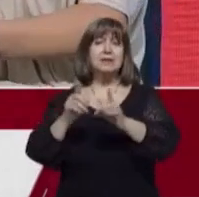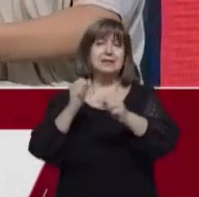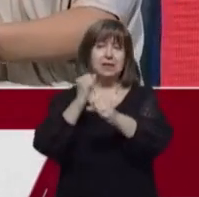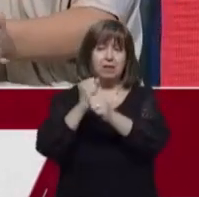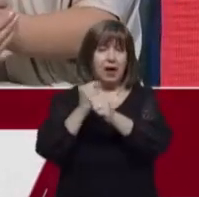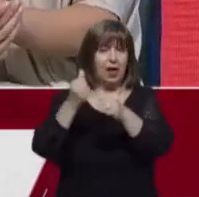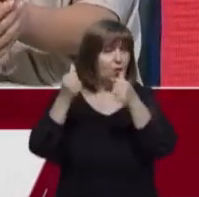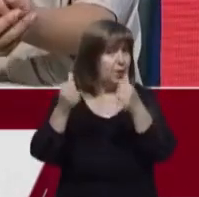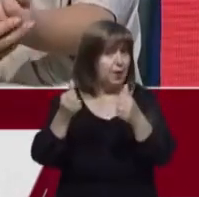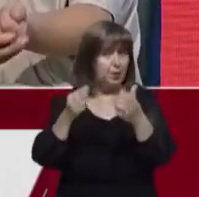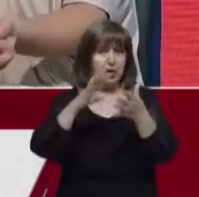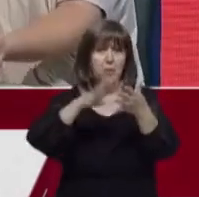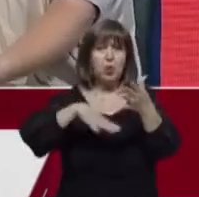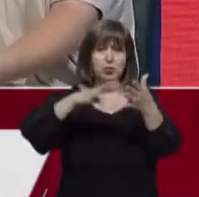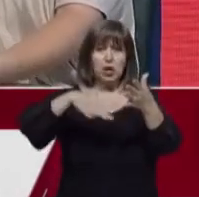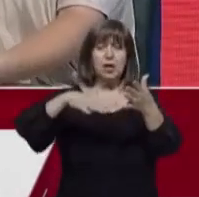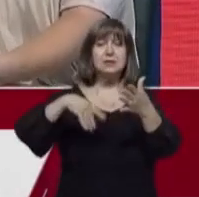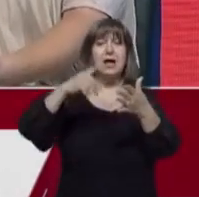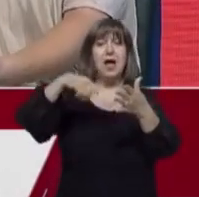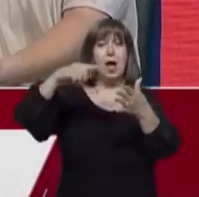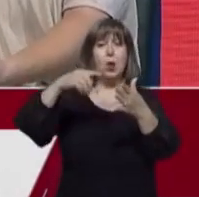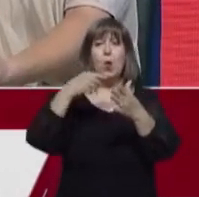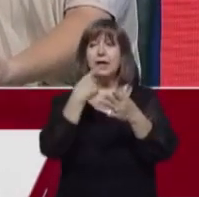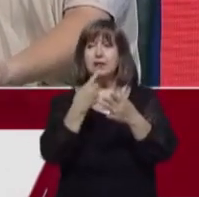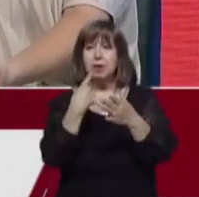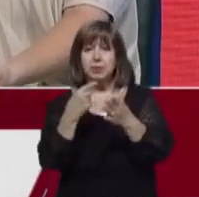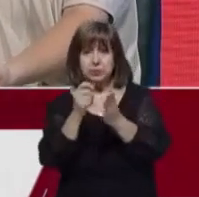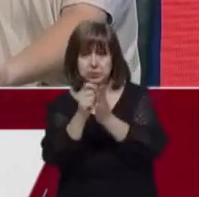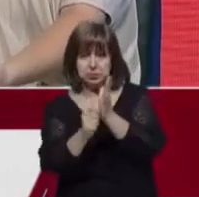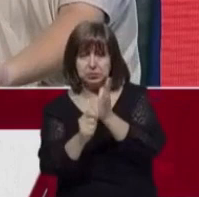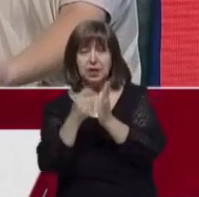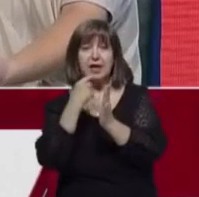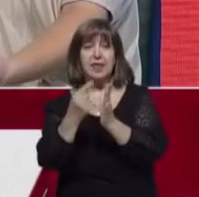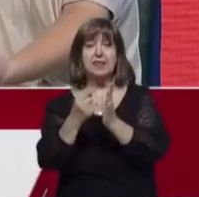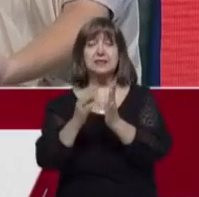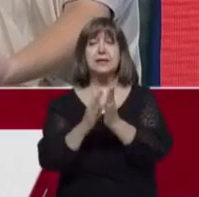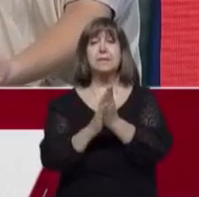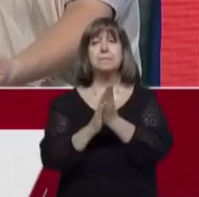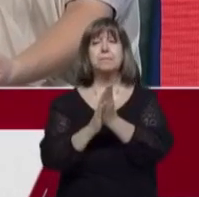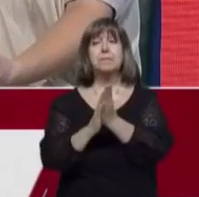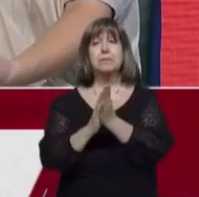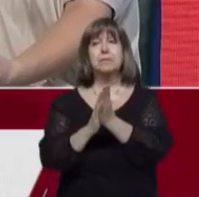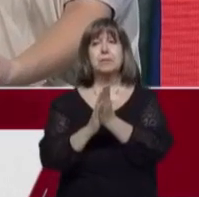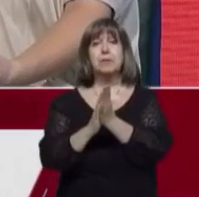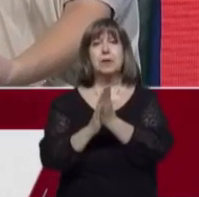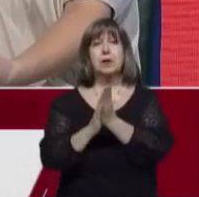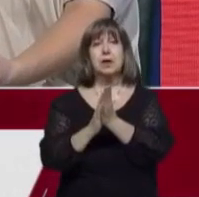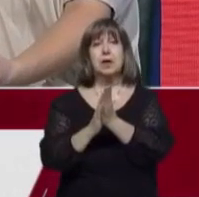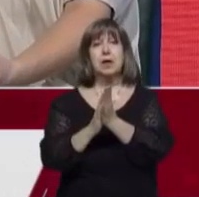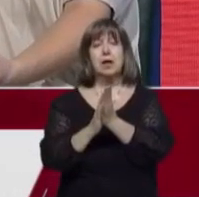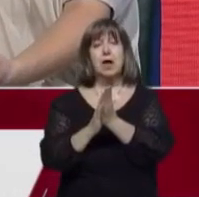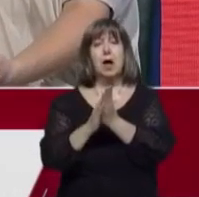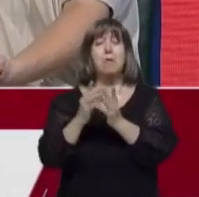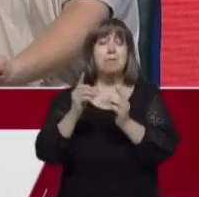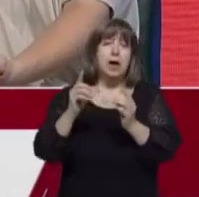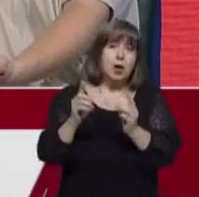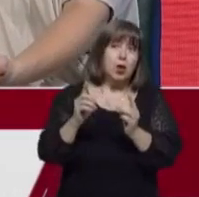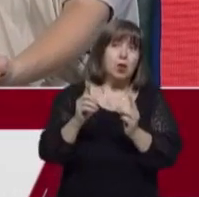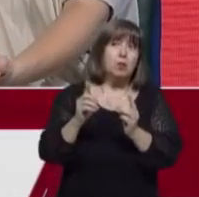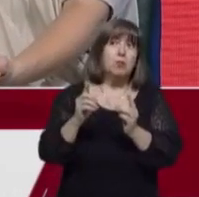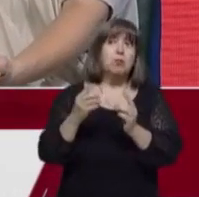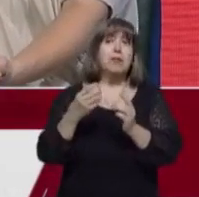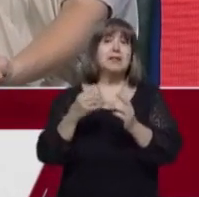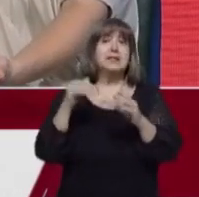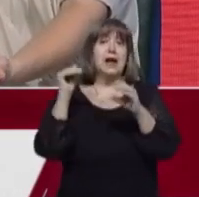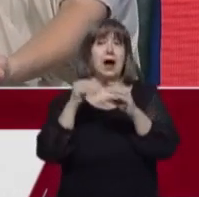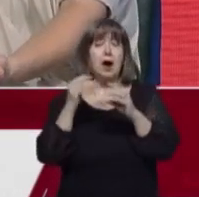han hecho bien las cosas, al margen de lo que decía allí el vocero del presidente. Si hay una cuestión de recorte, una cuestión de ahorro,